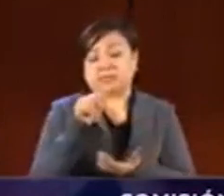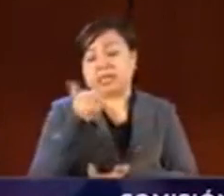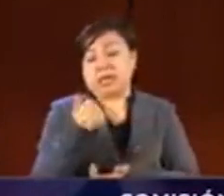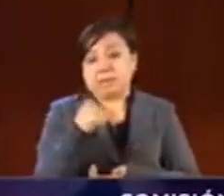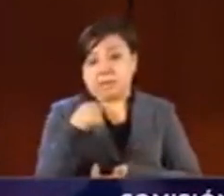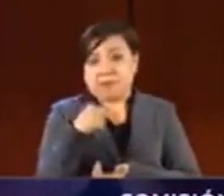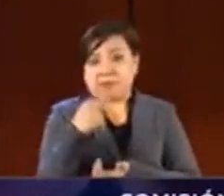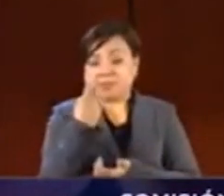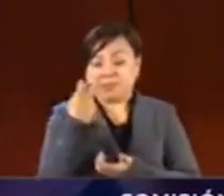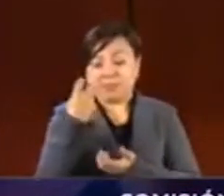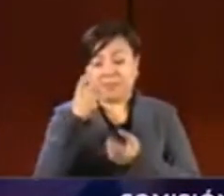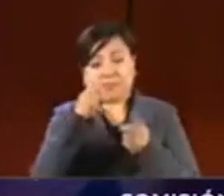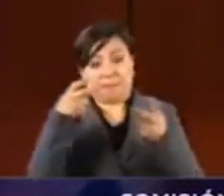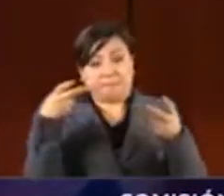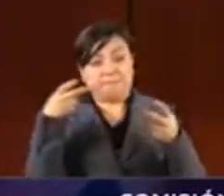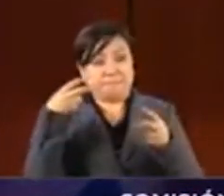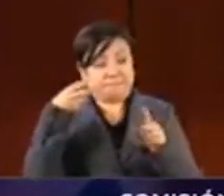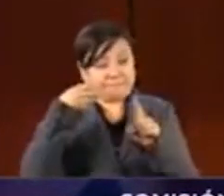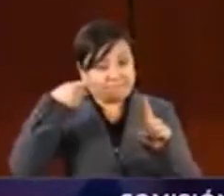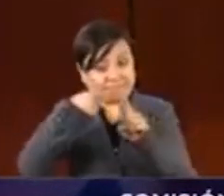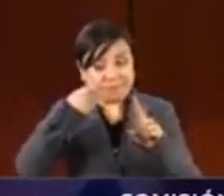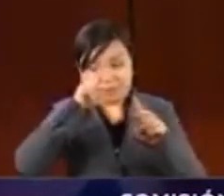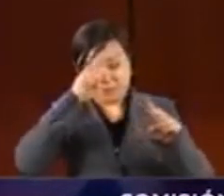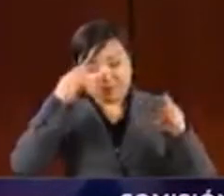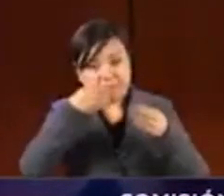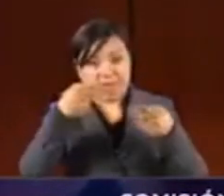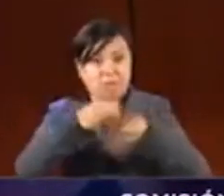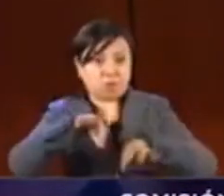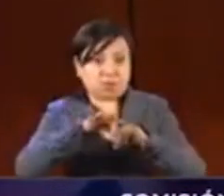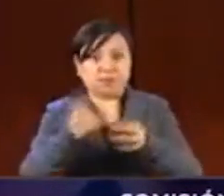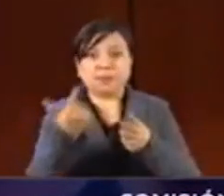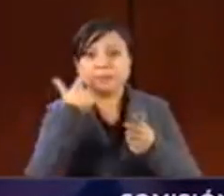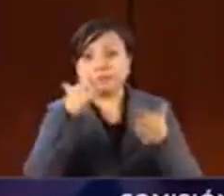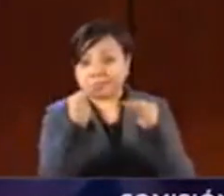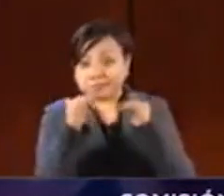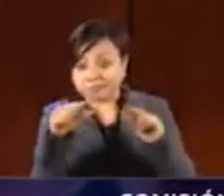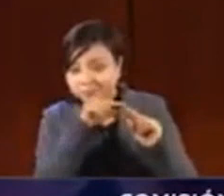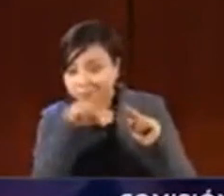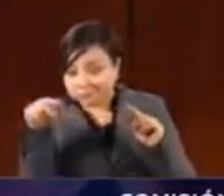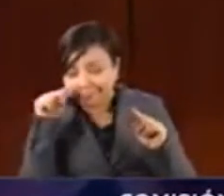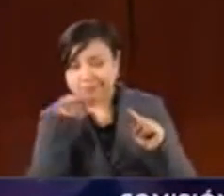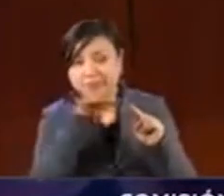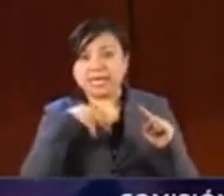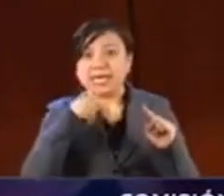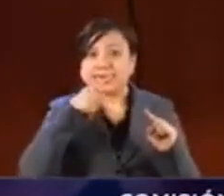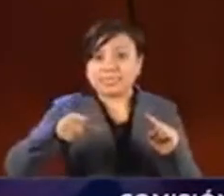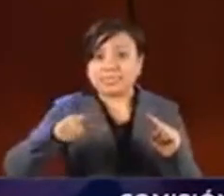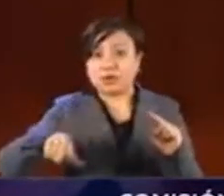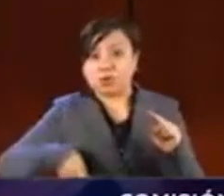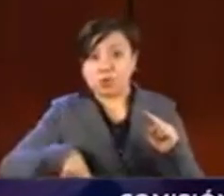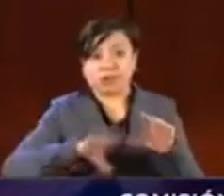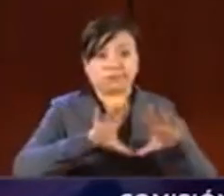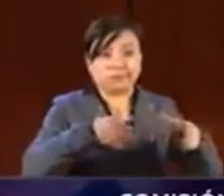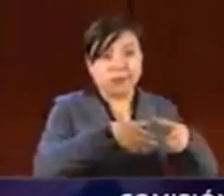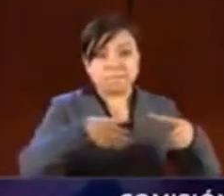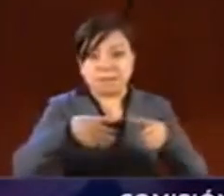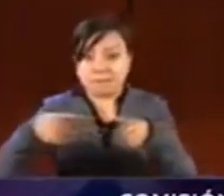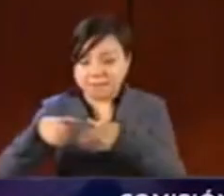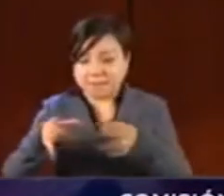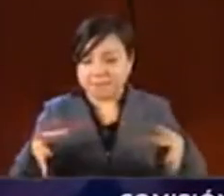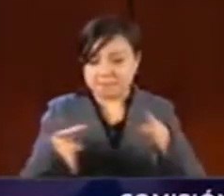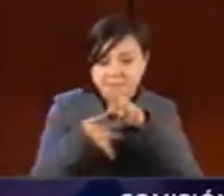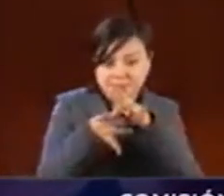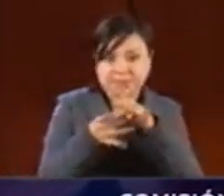A renglón seguido, dice, uno, acuerdos de los órganos de gobierno, coma,